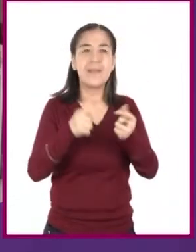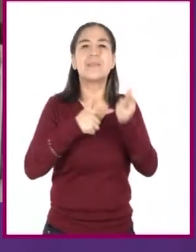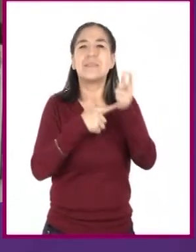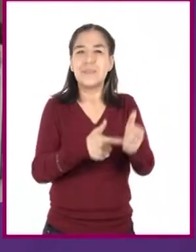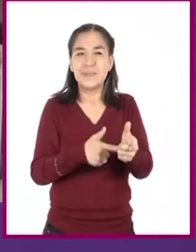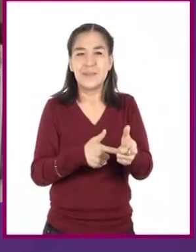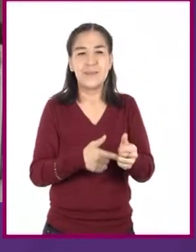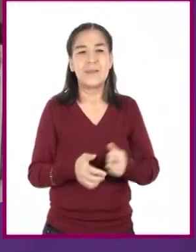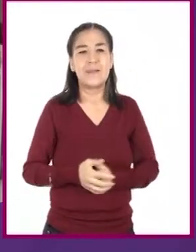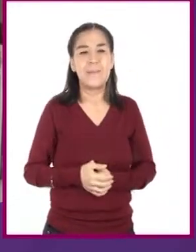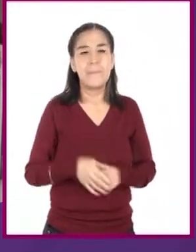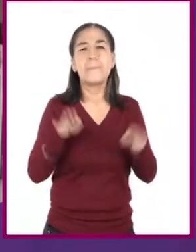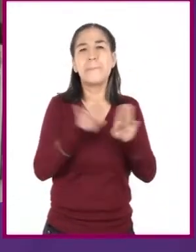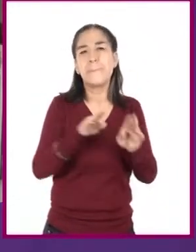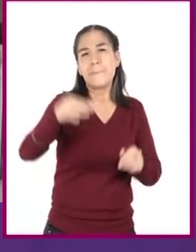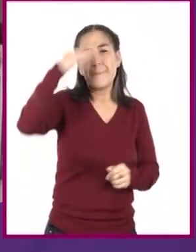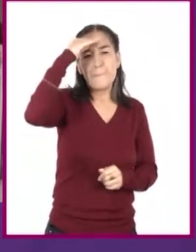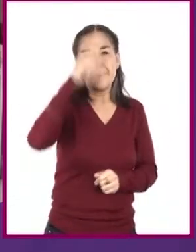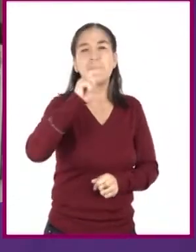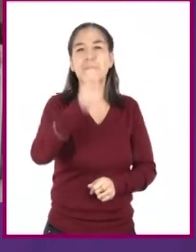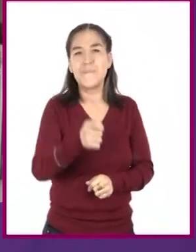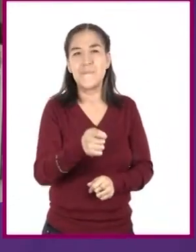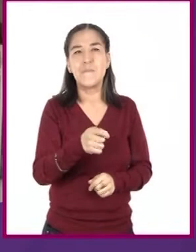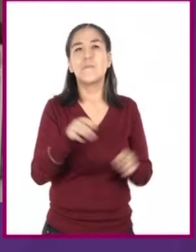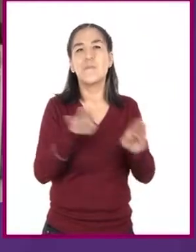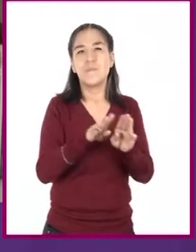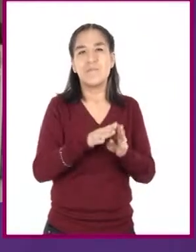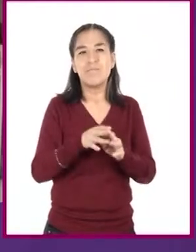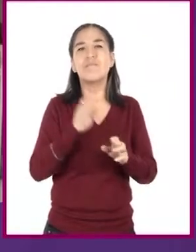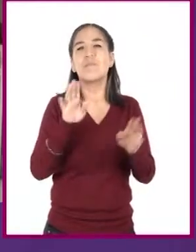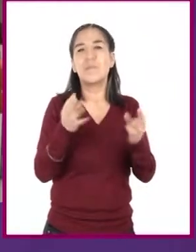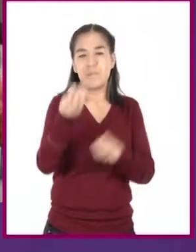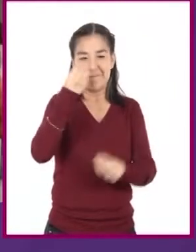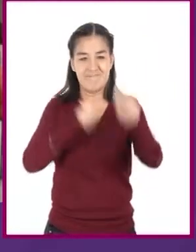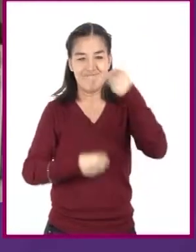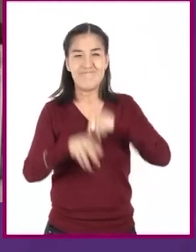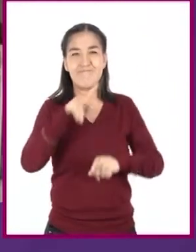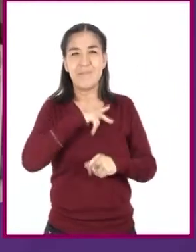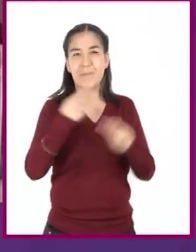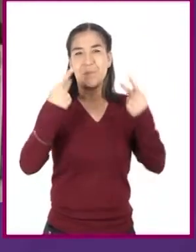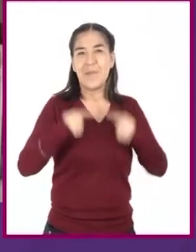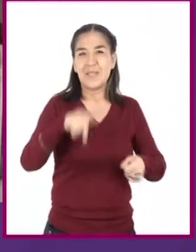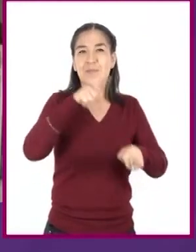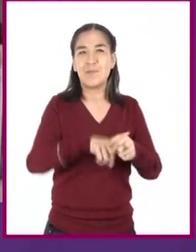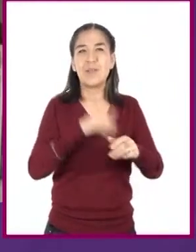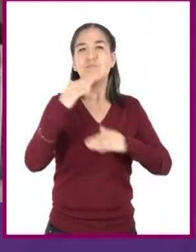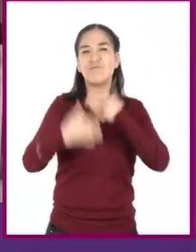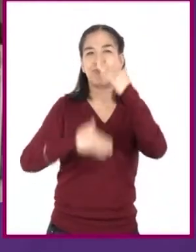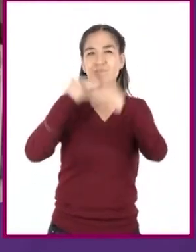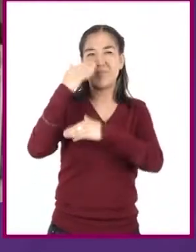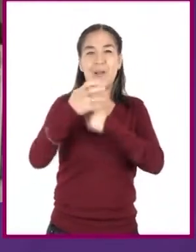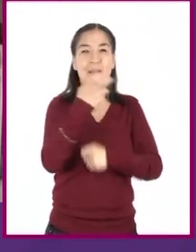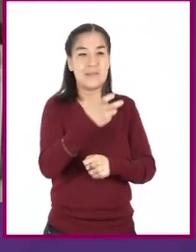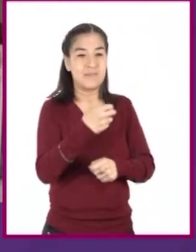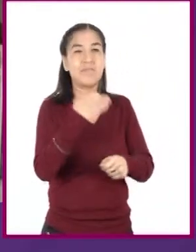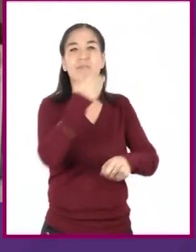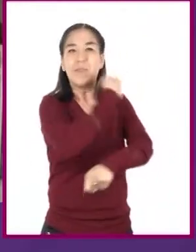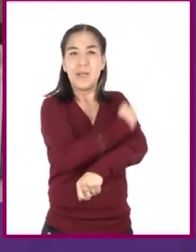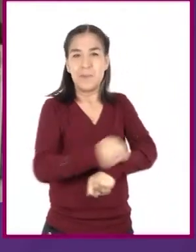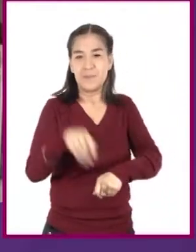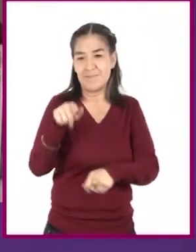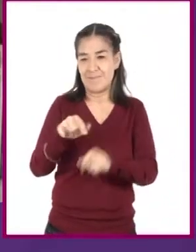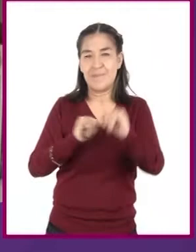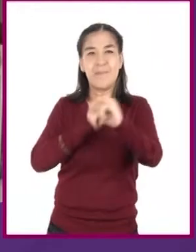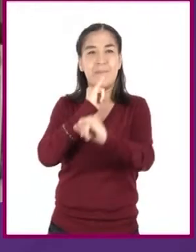vamos reafirmando y conformando nuestra identidad. Así, la familia, las redes sociales